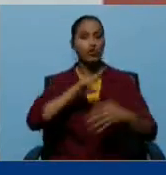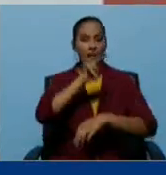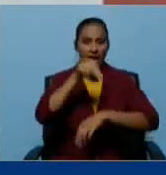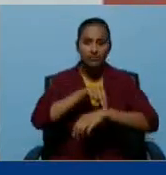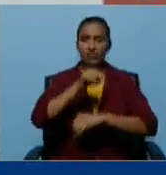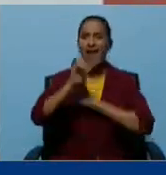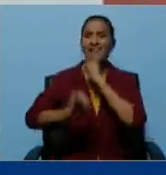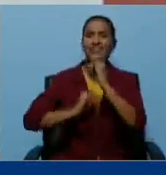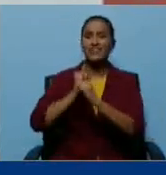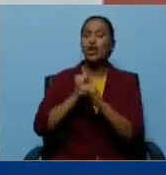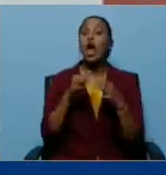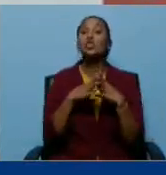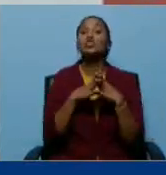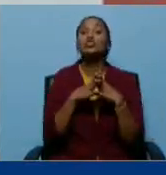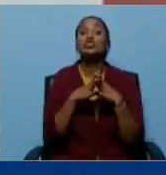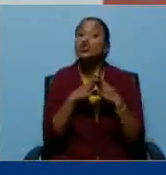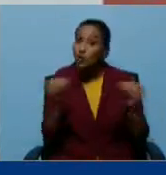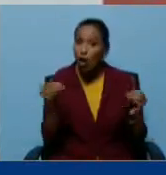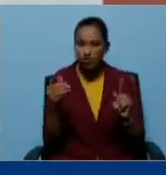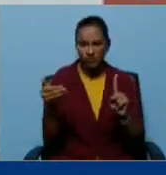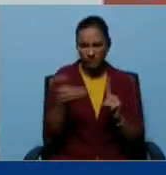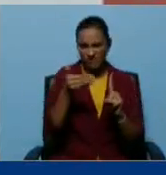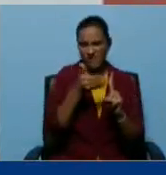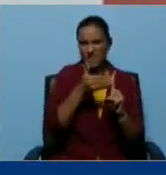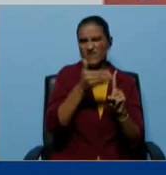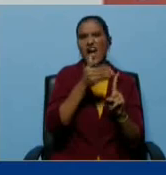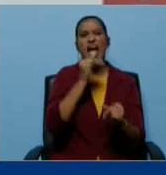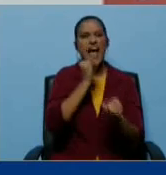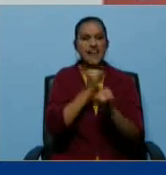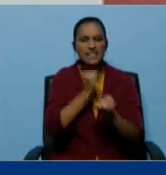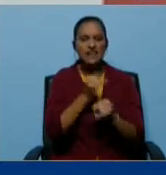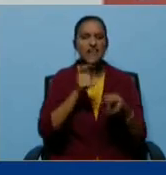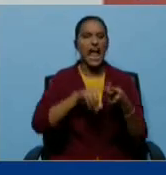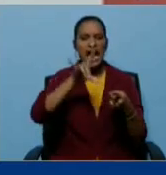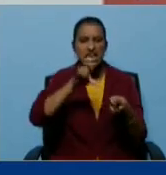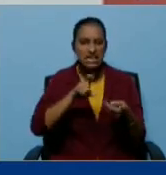amenazados. Todos fueron atacados en sus redes sociales